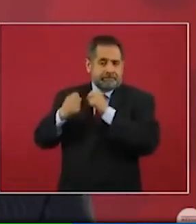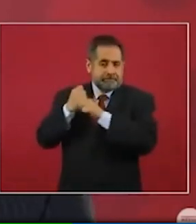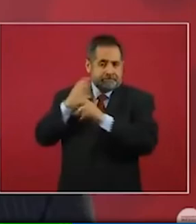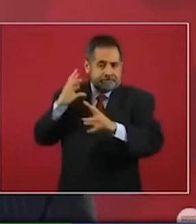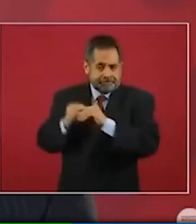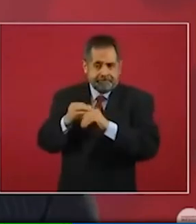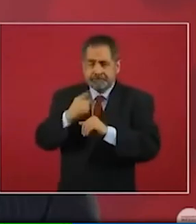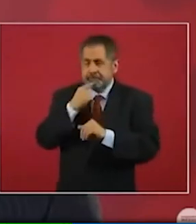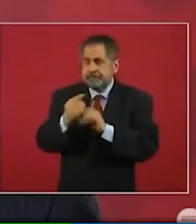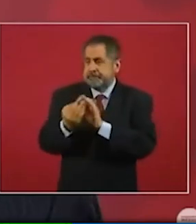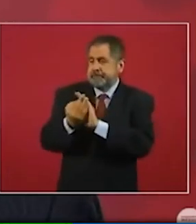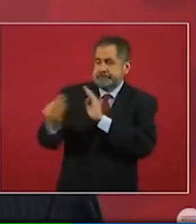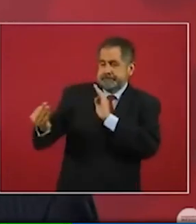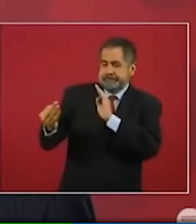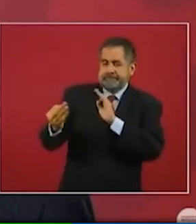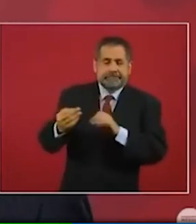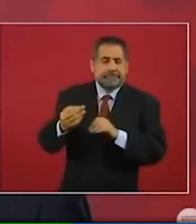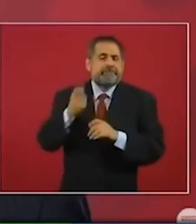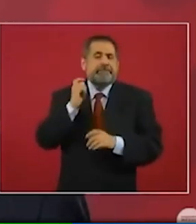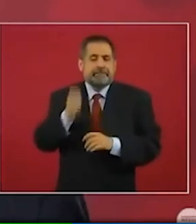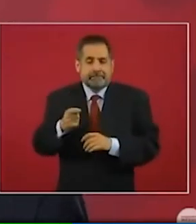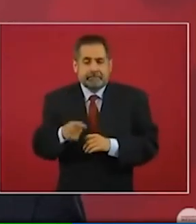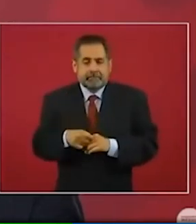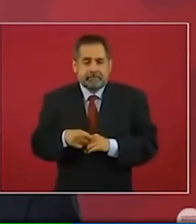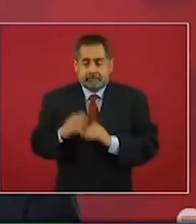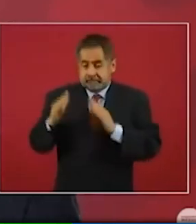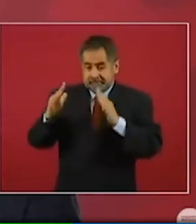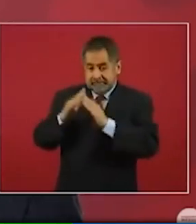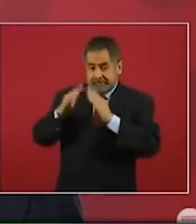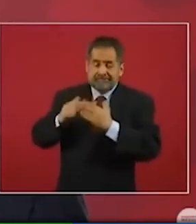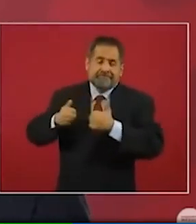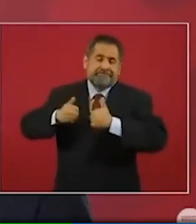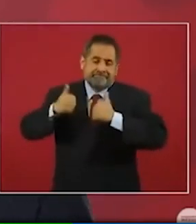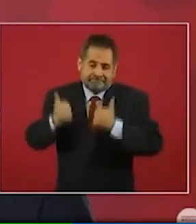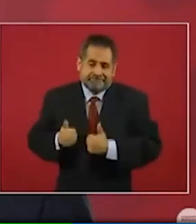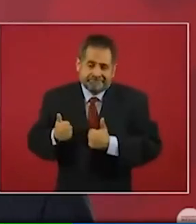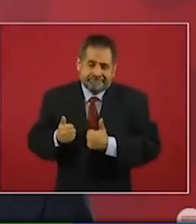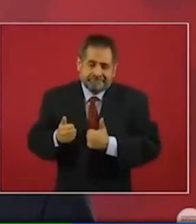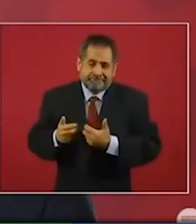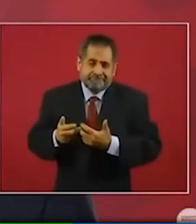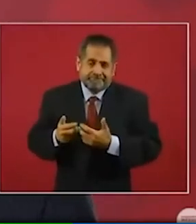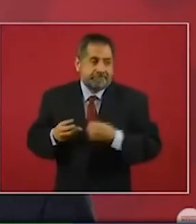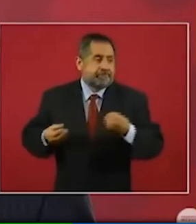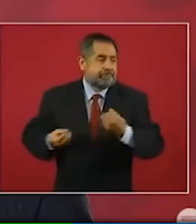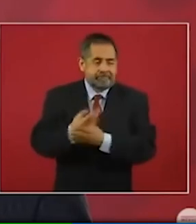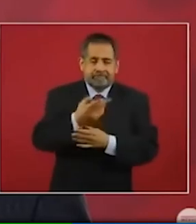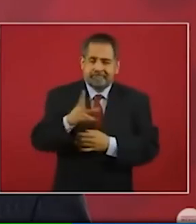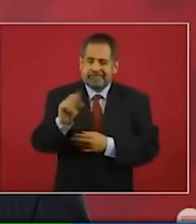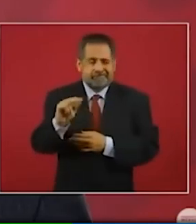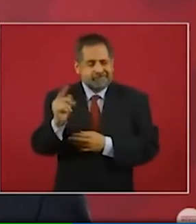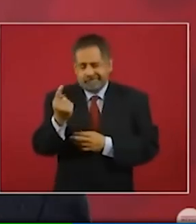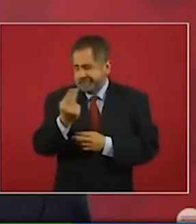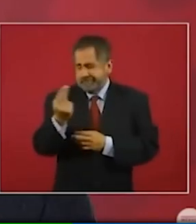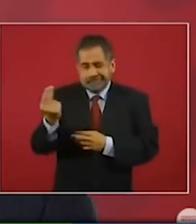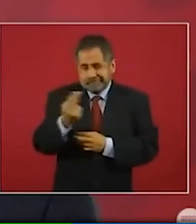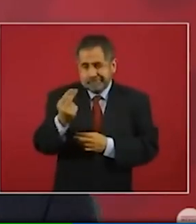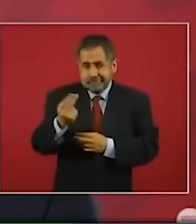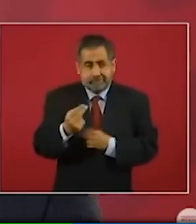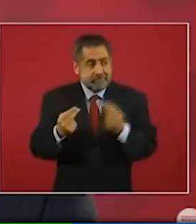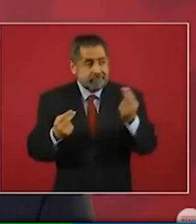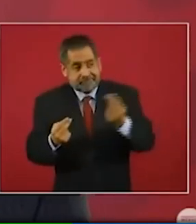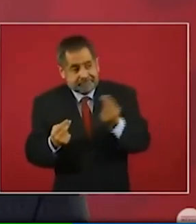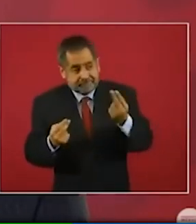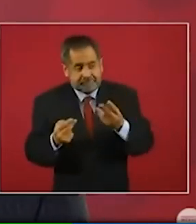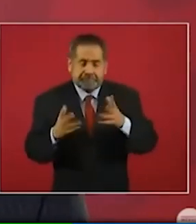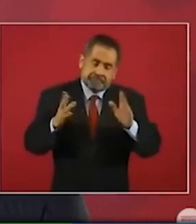tiene dos implicaciones. Una es no salir de casa, a menos que sea estrictamente necesario. Antes de